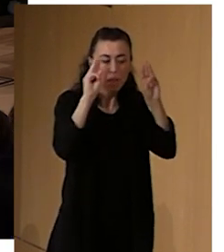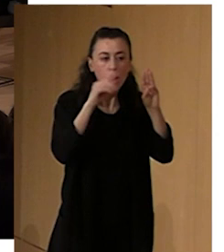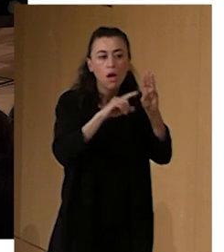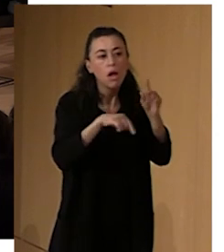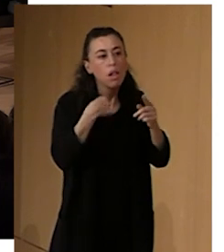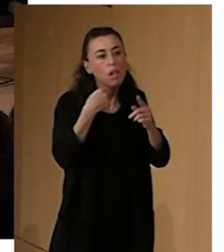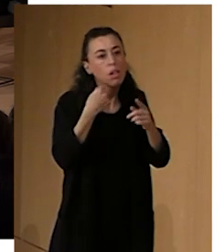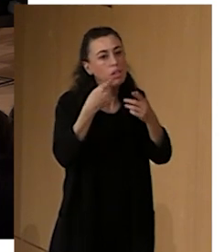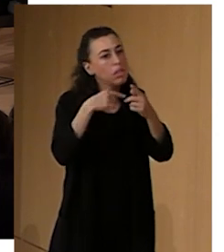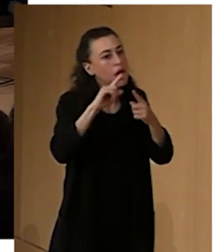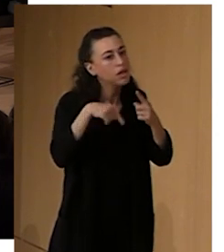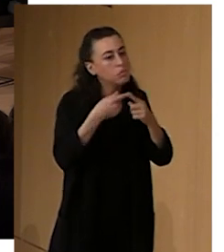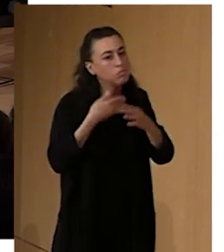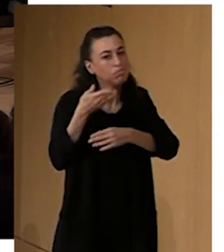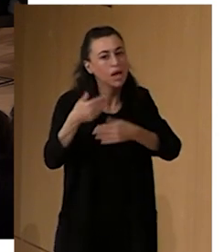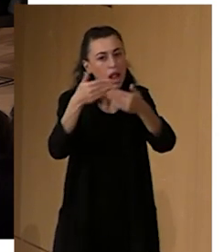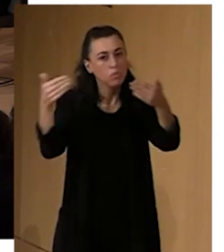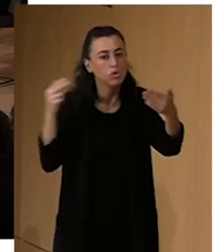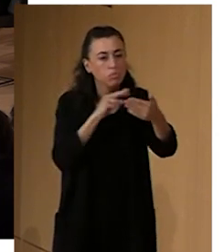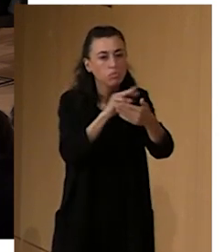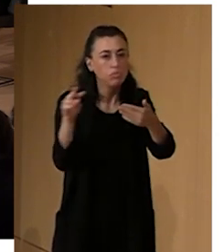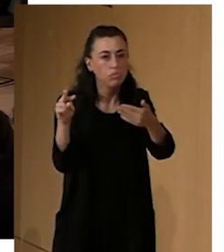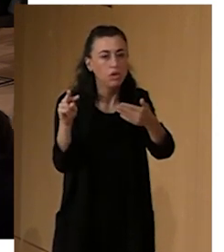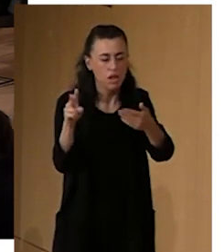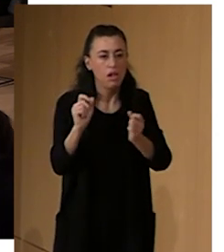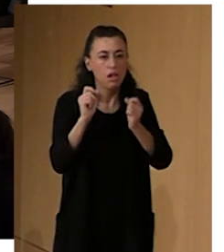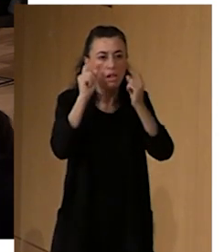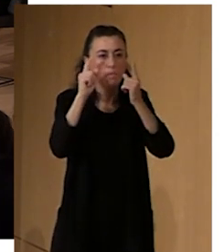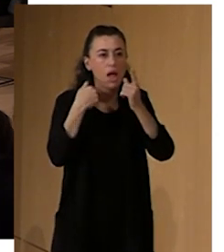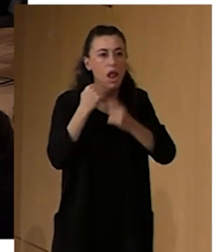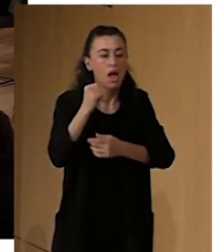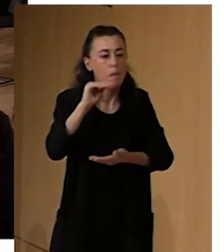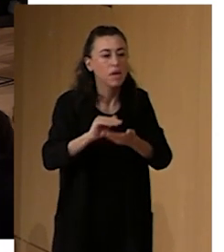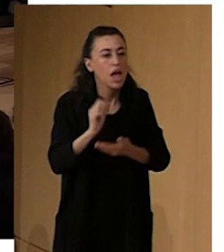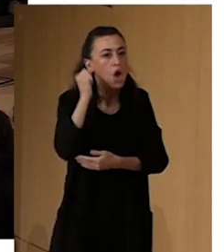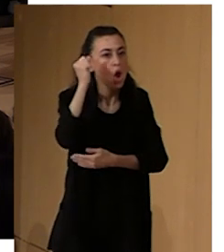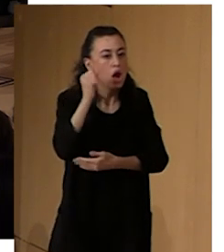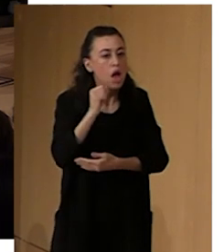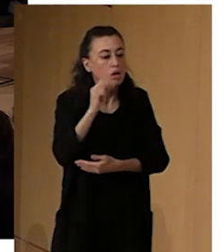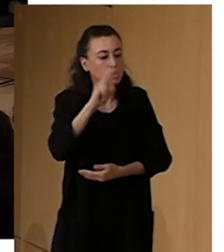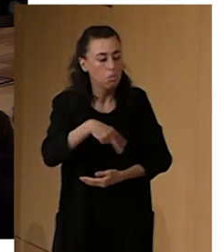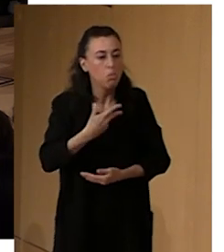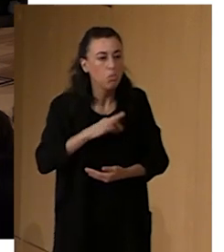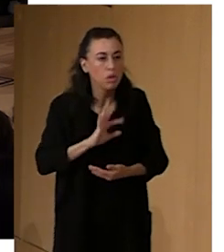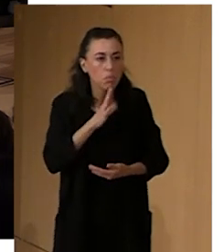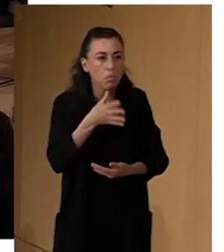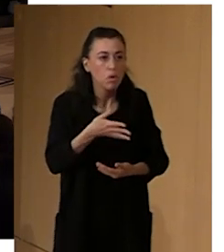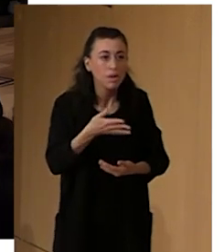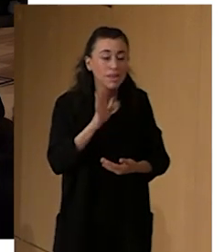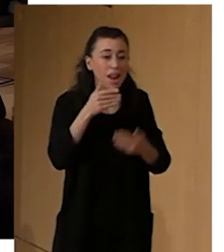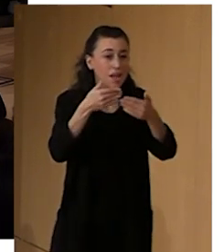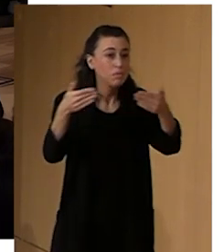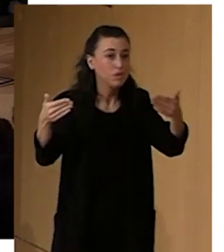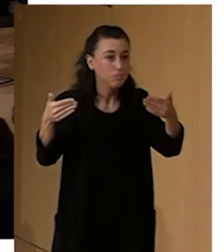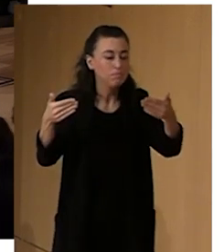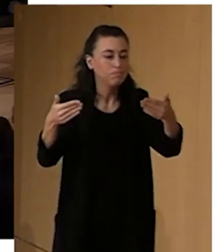descubran esa pequeña heroína que ellas pueden ser en este caso porque la exposición eh también quiere transmitir mucho